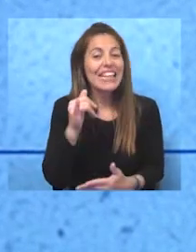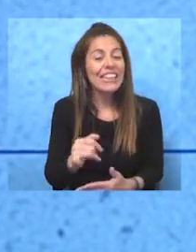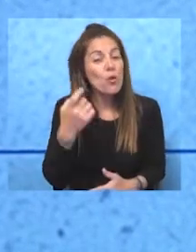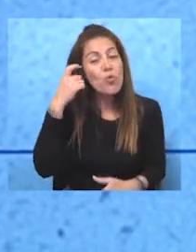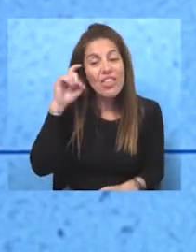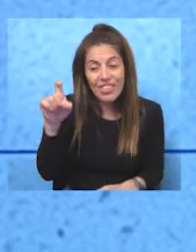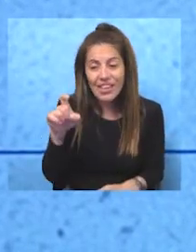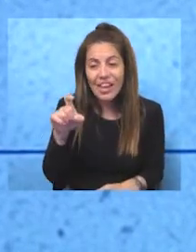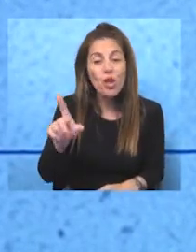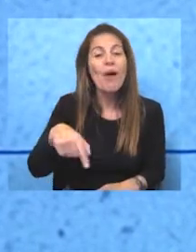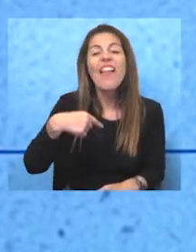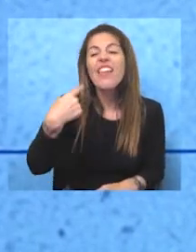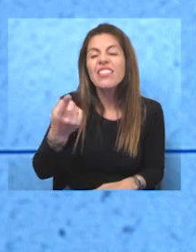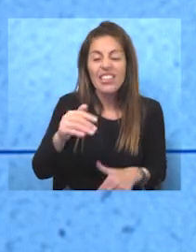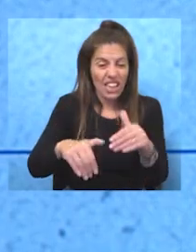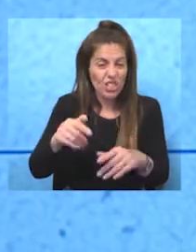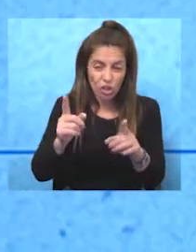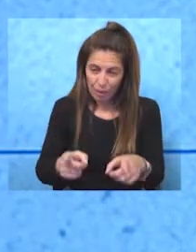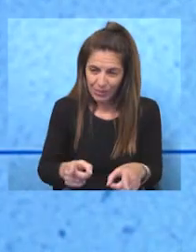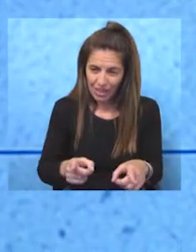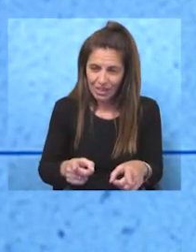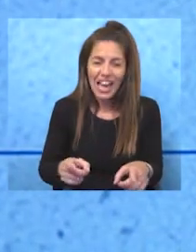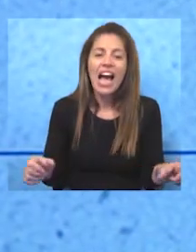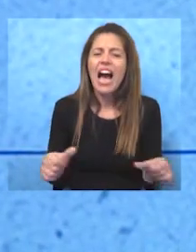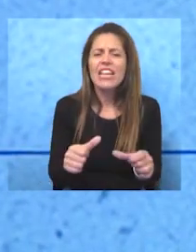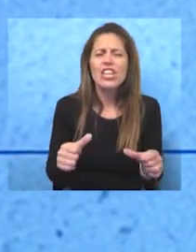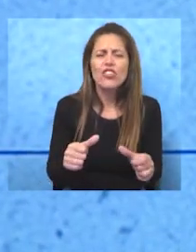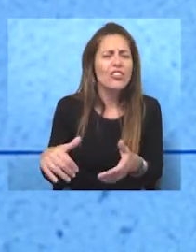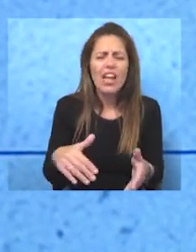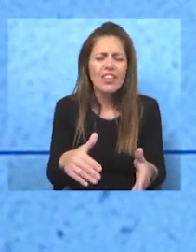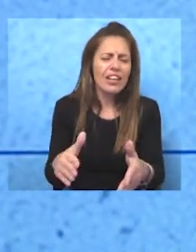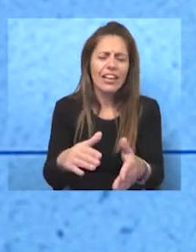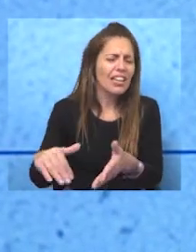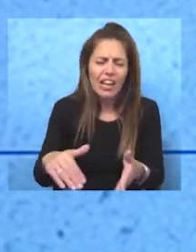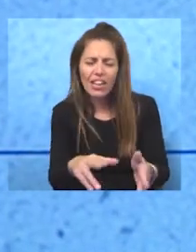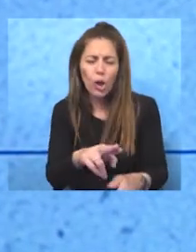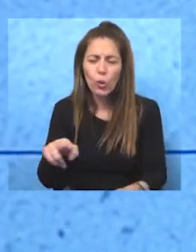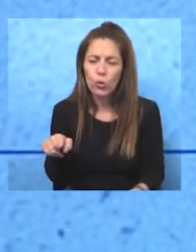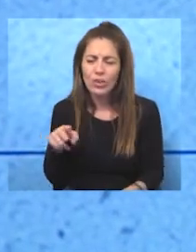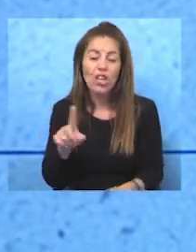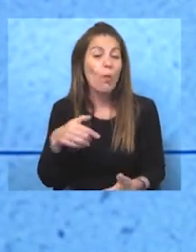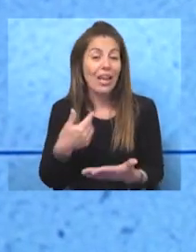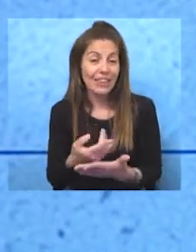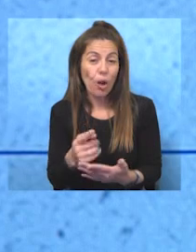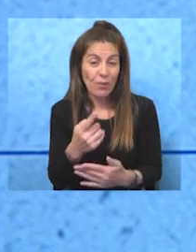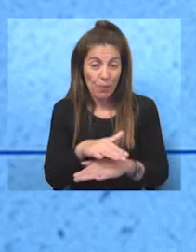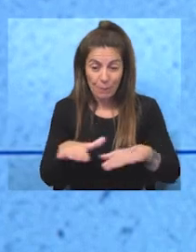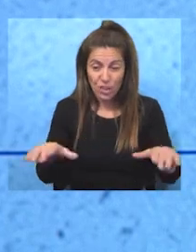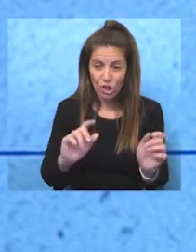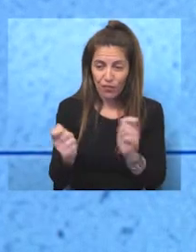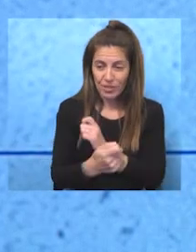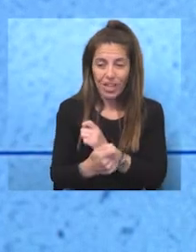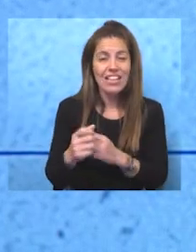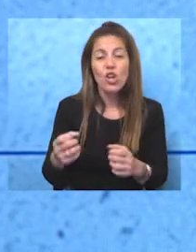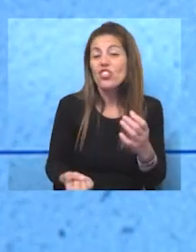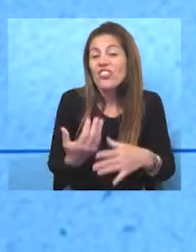idea que esto para la siguiente elección también a han hecho tanta carretera tanta ruta que eso no está planteado en el primer piso de las transformaciones fue